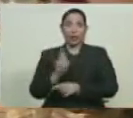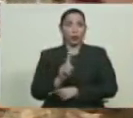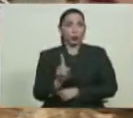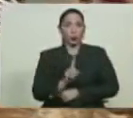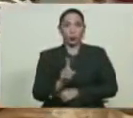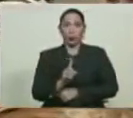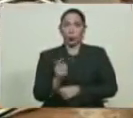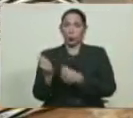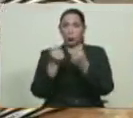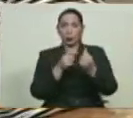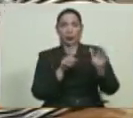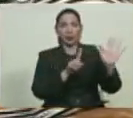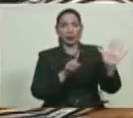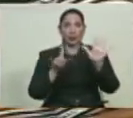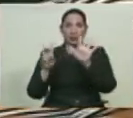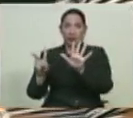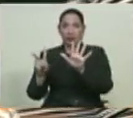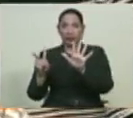$67,